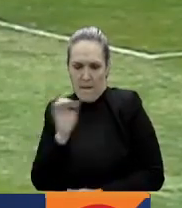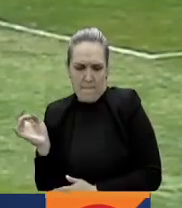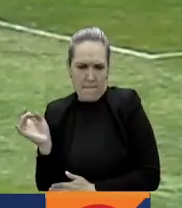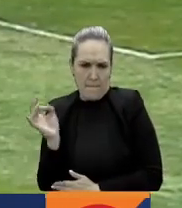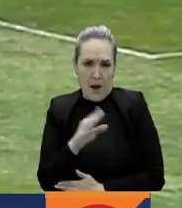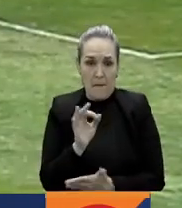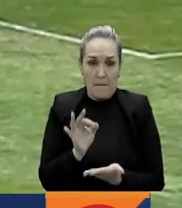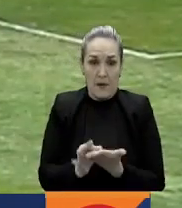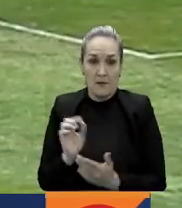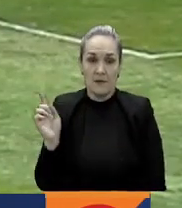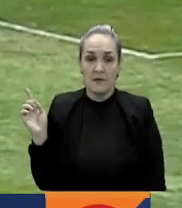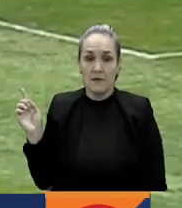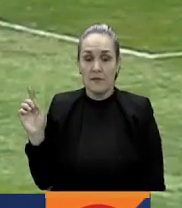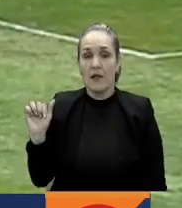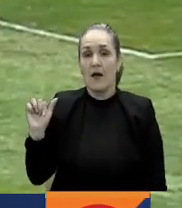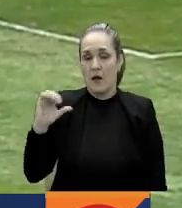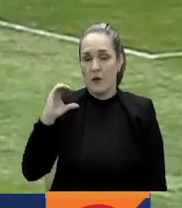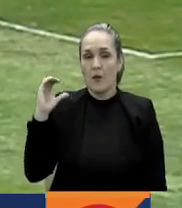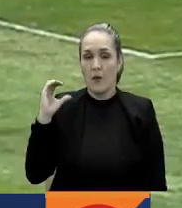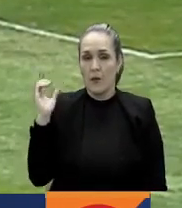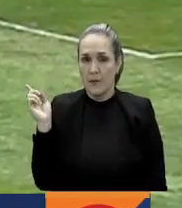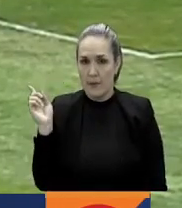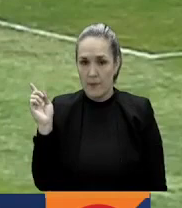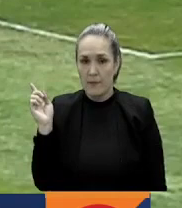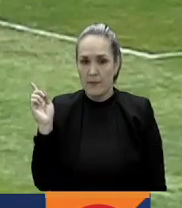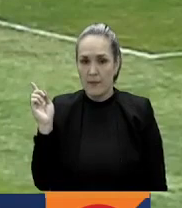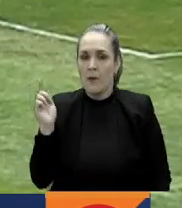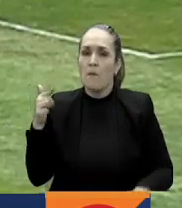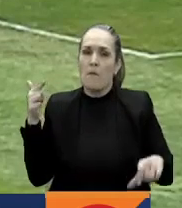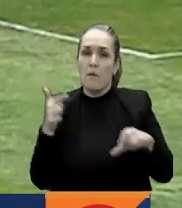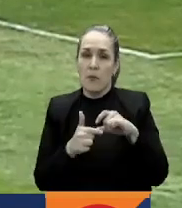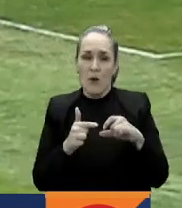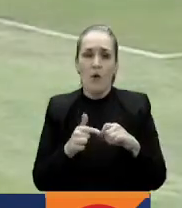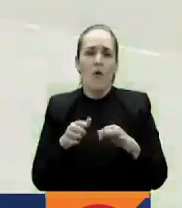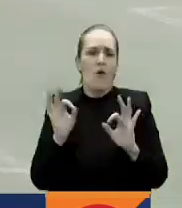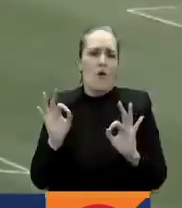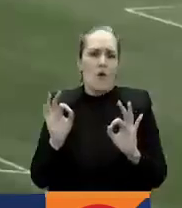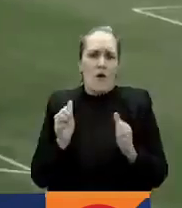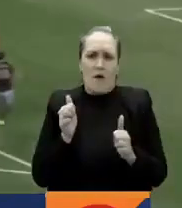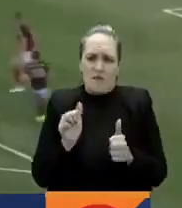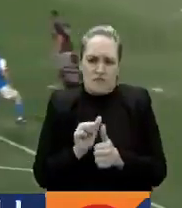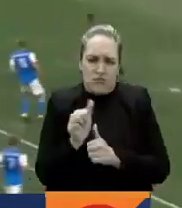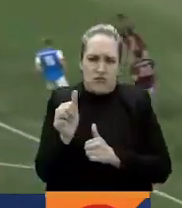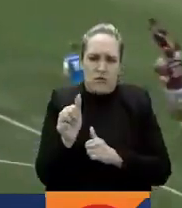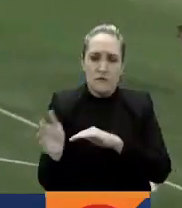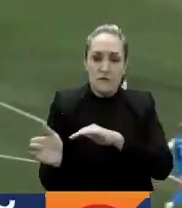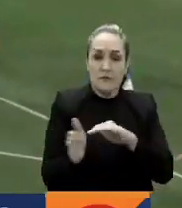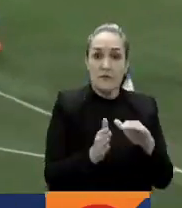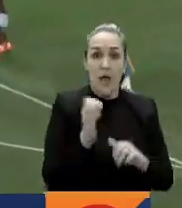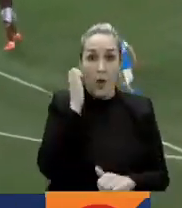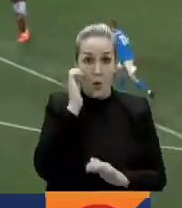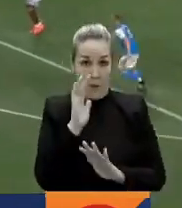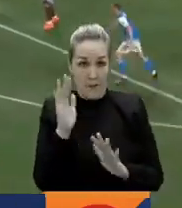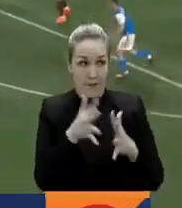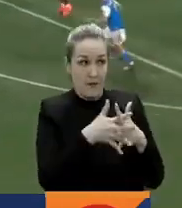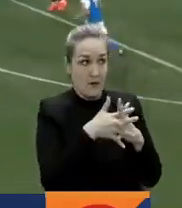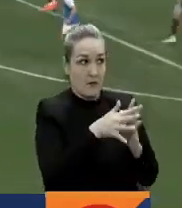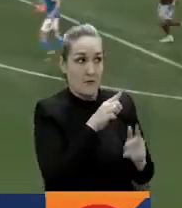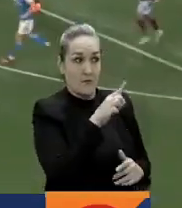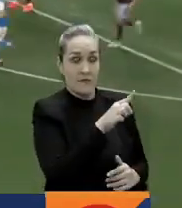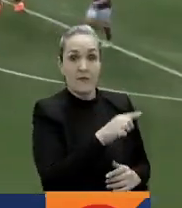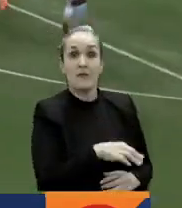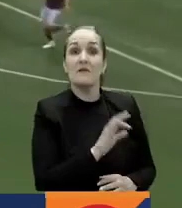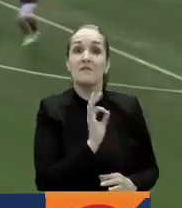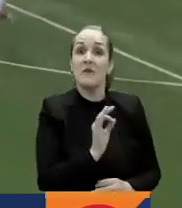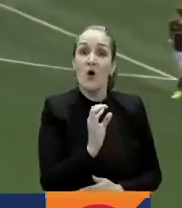penal, Angie le dio el cupo a los playoffs de la Primera Federación Femenina a su equipo. De Europa nos vamos a Estados Unidos porque hubo 3 goles